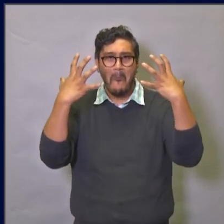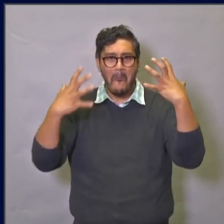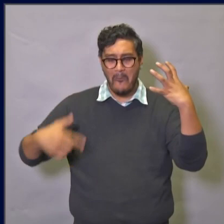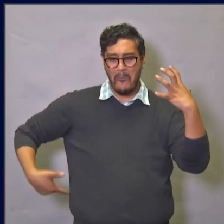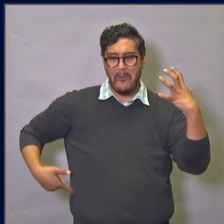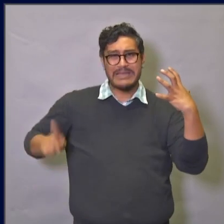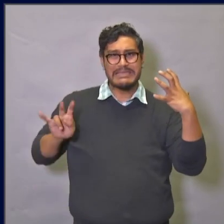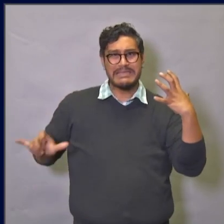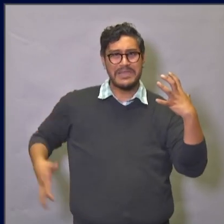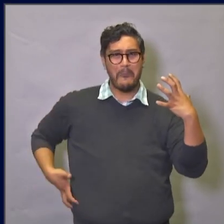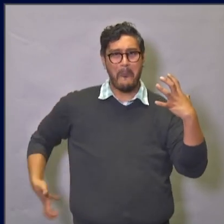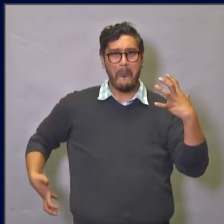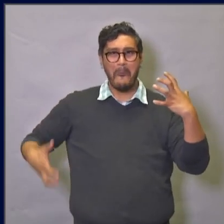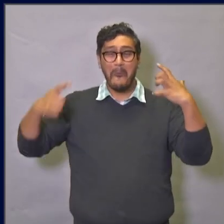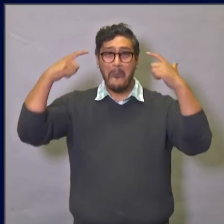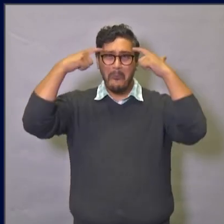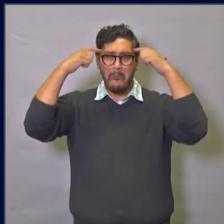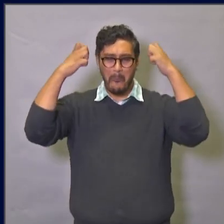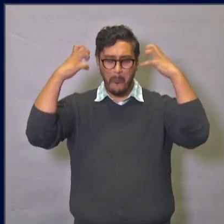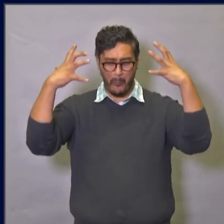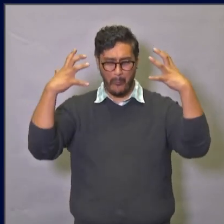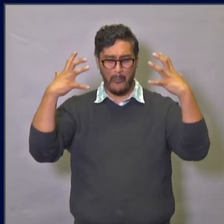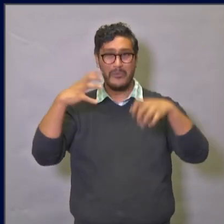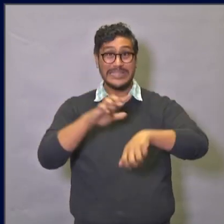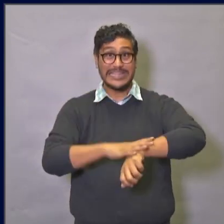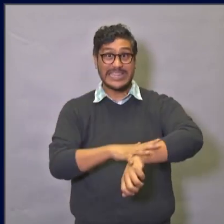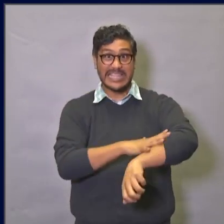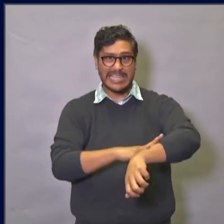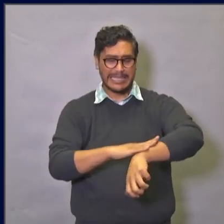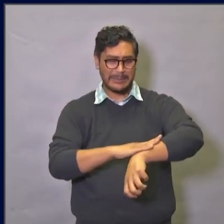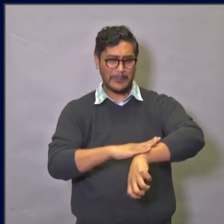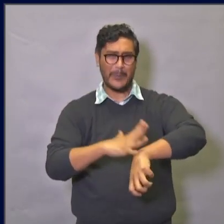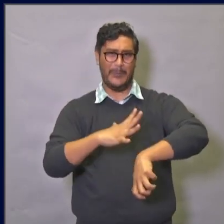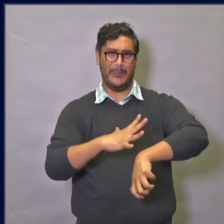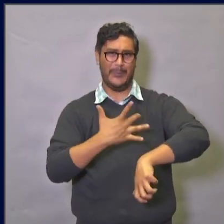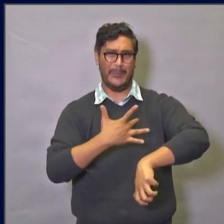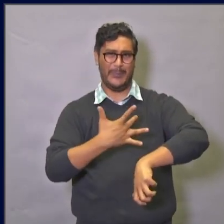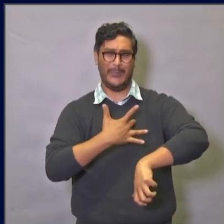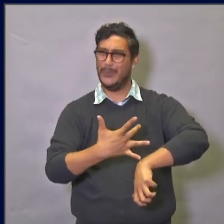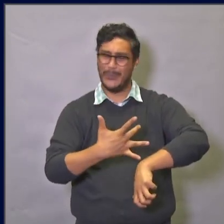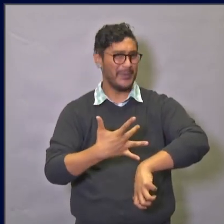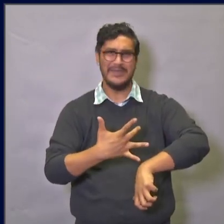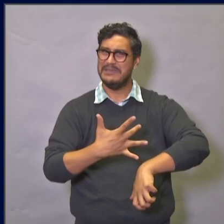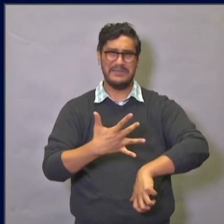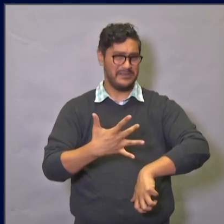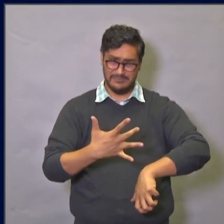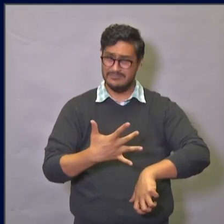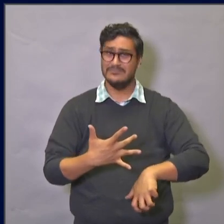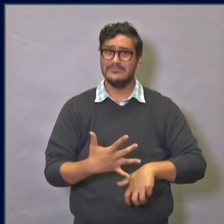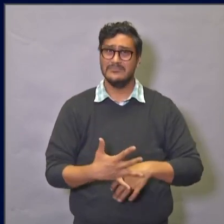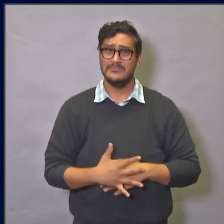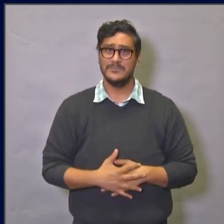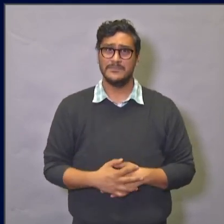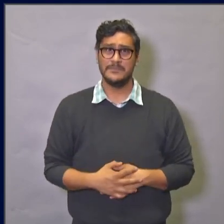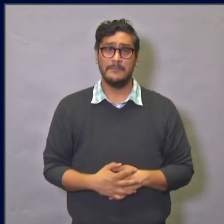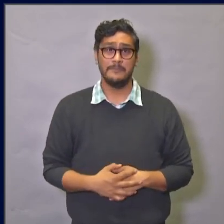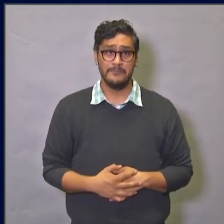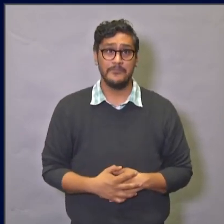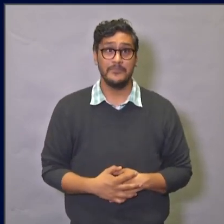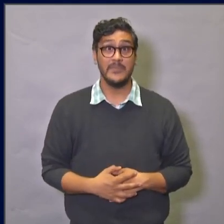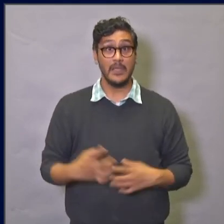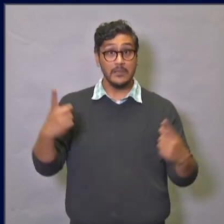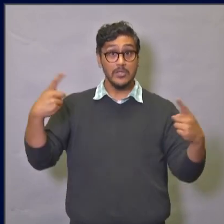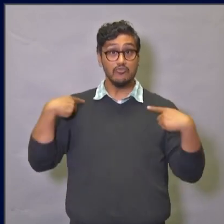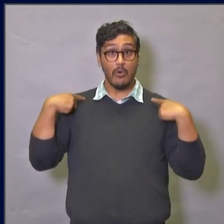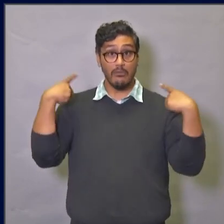el cerebro, la piel, los ojos u órganos gastrointestinales. Hasta la fecha